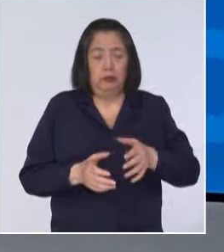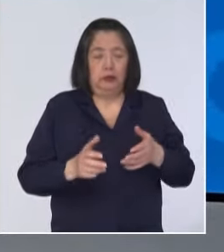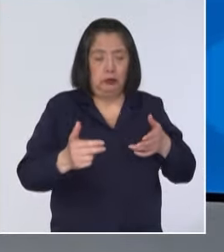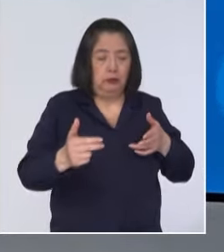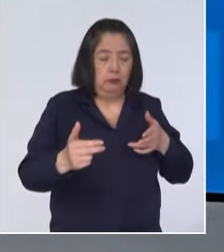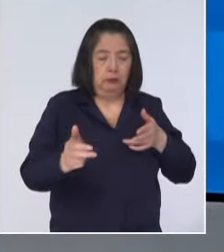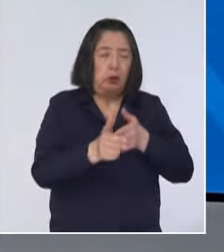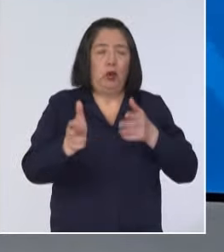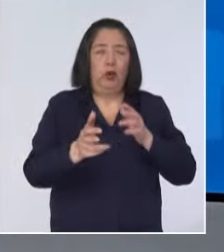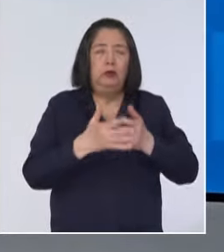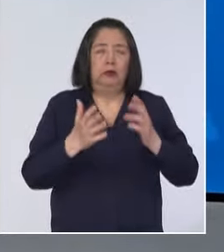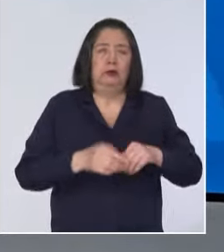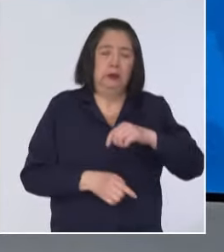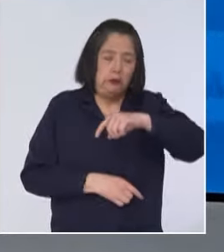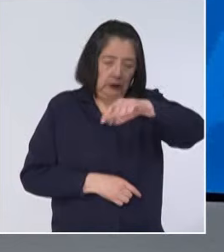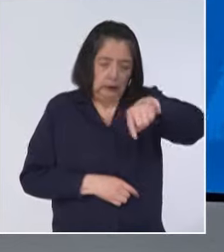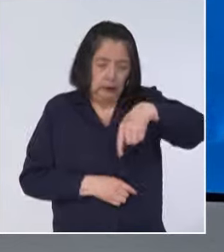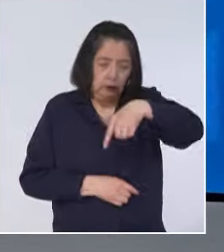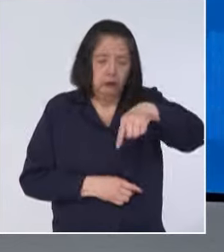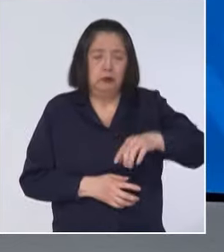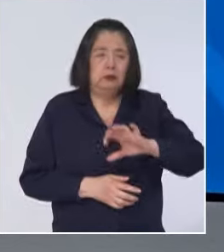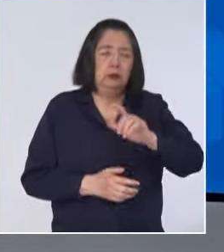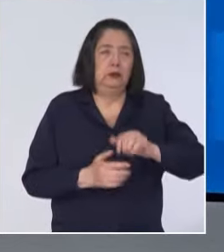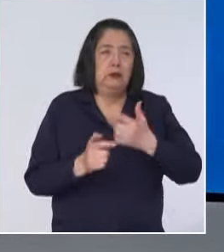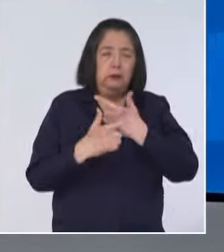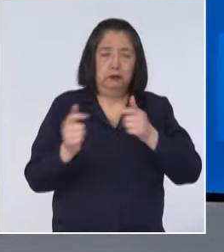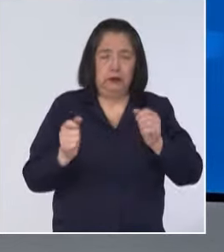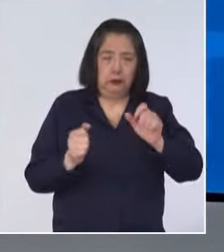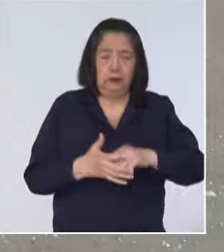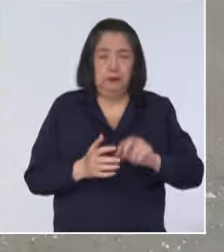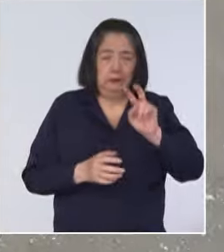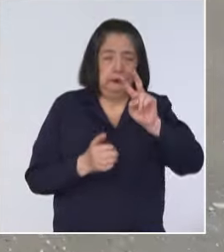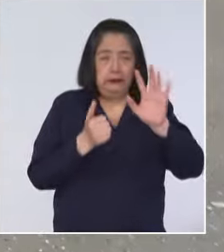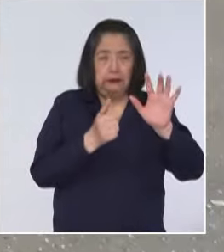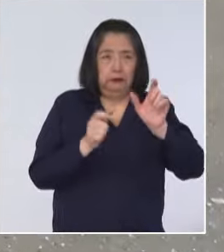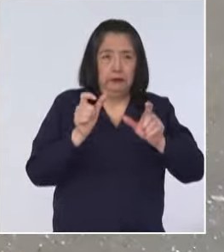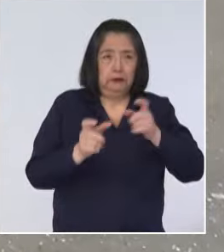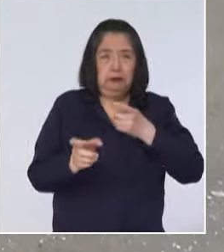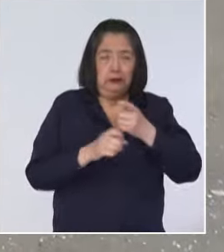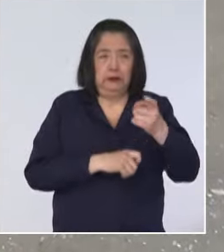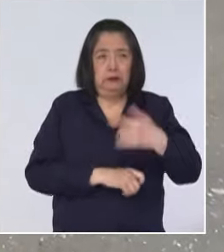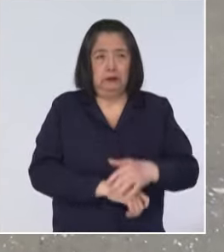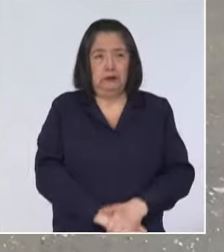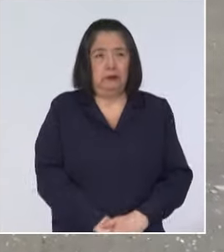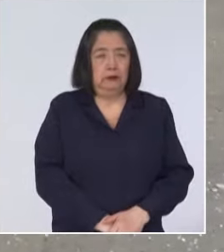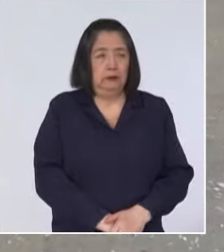Chicama en La Libertad. Este accidente también dejó 26 heridos.